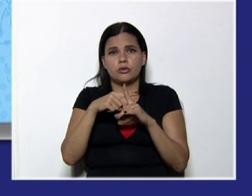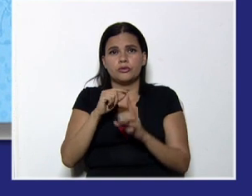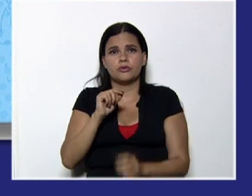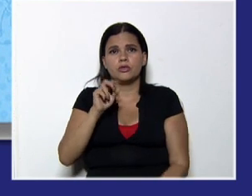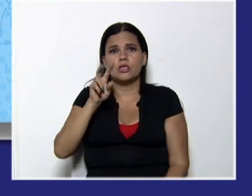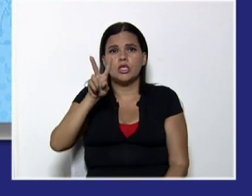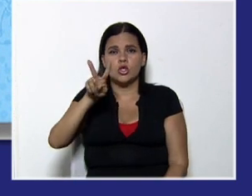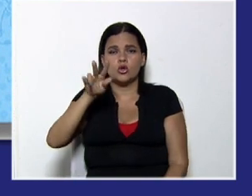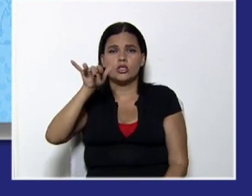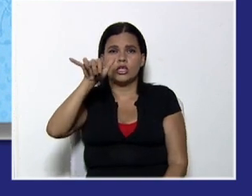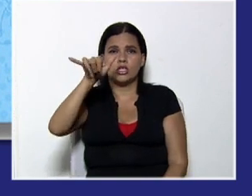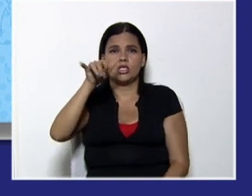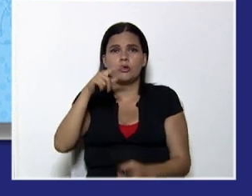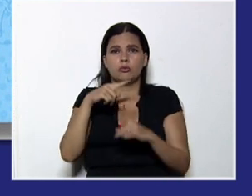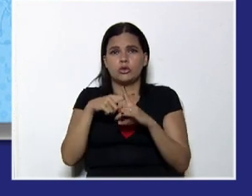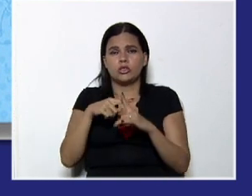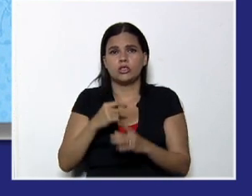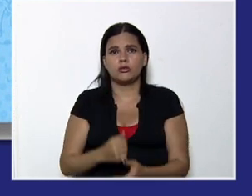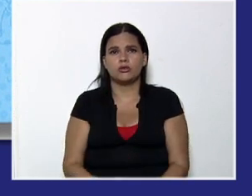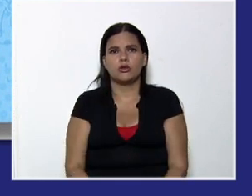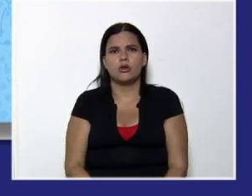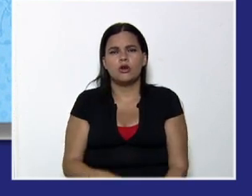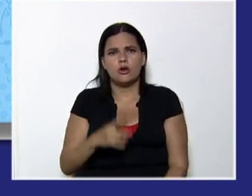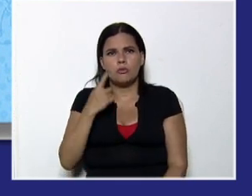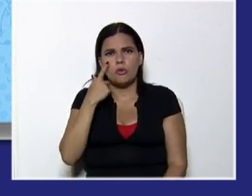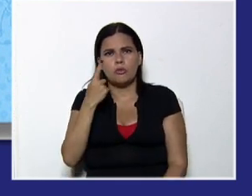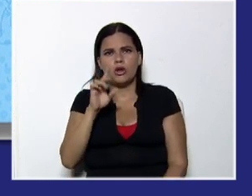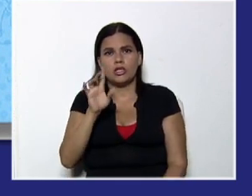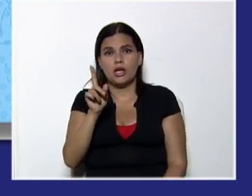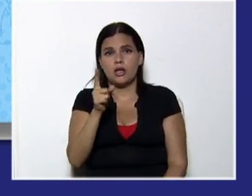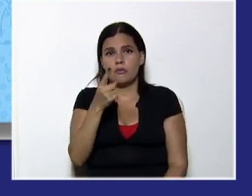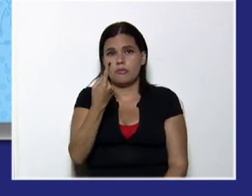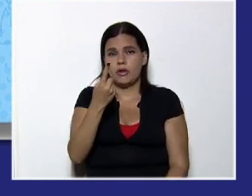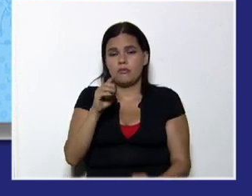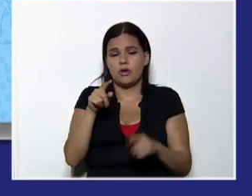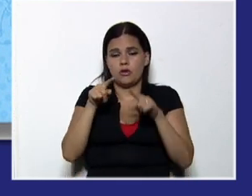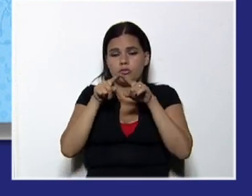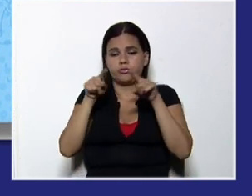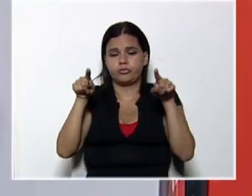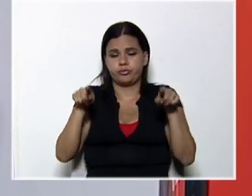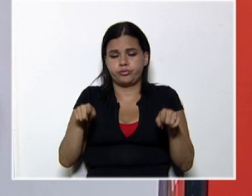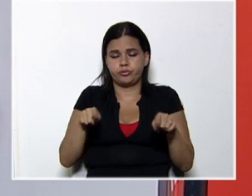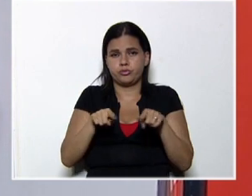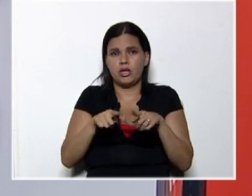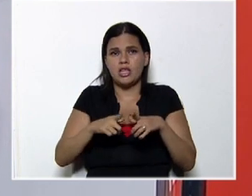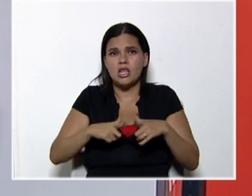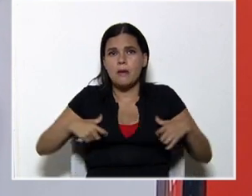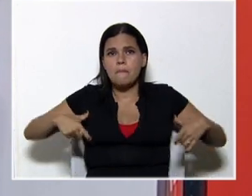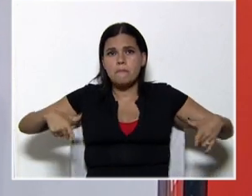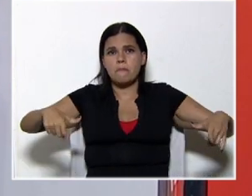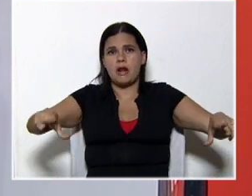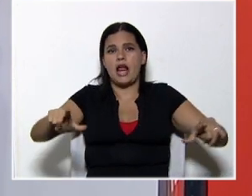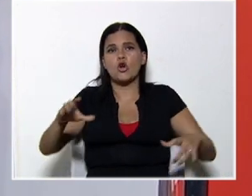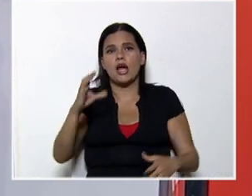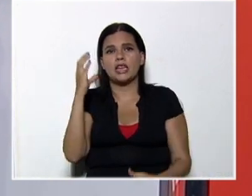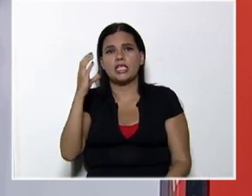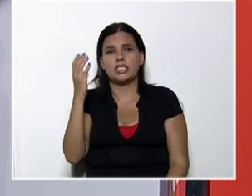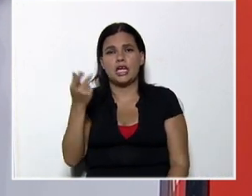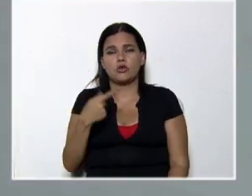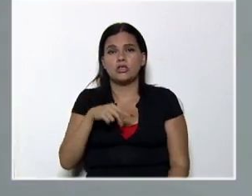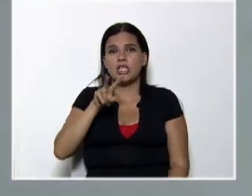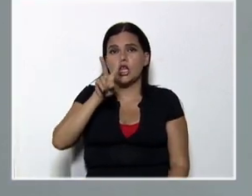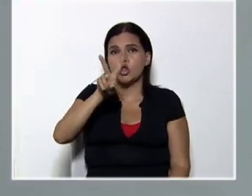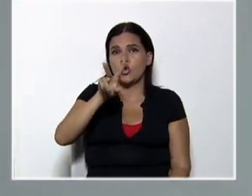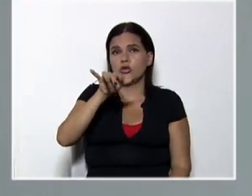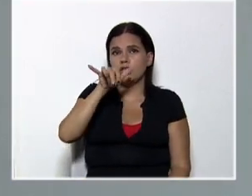sería, como vemos, está en el primer cuadrante del plano cartesiano, sería 2 en las